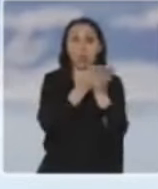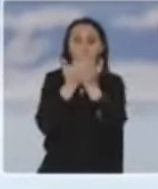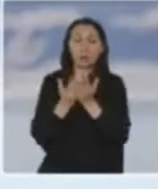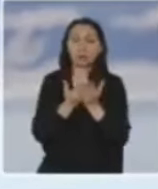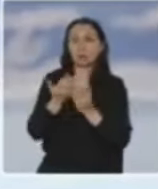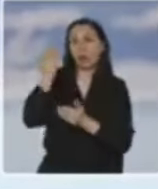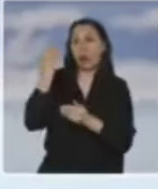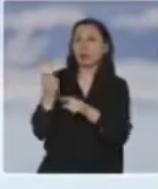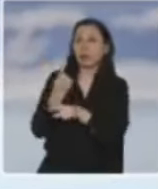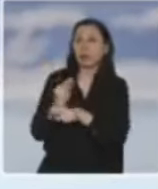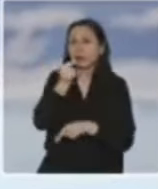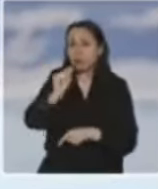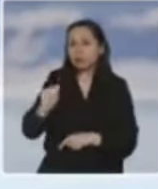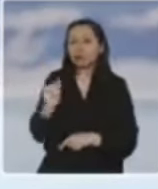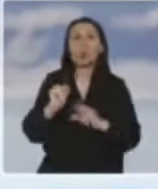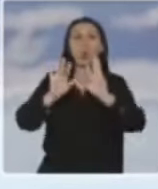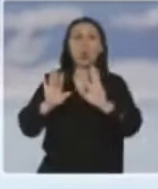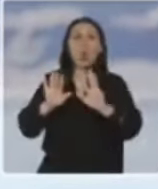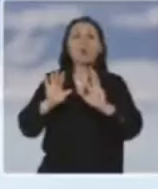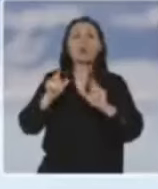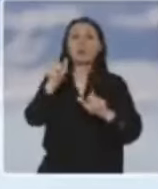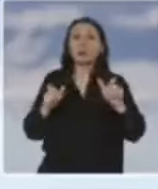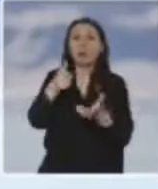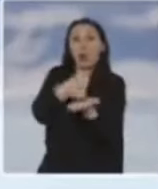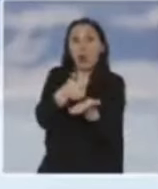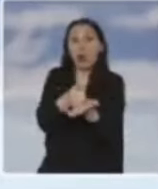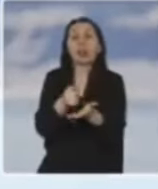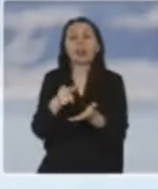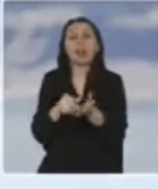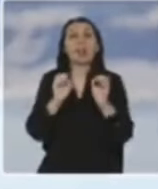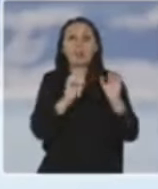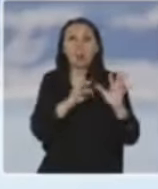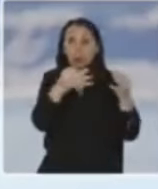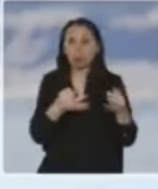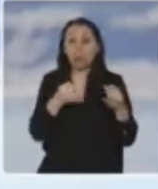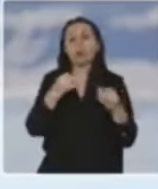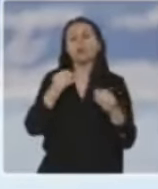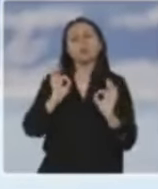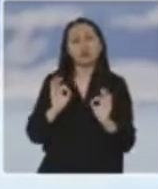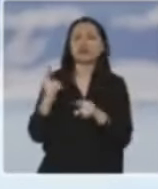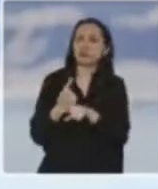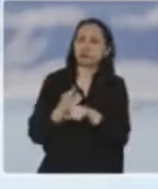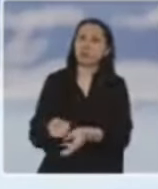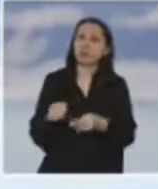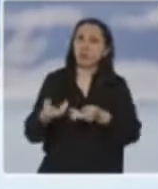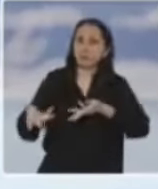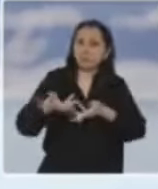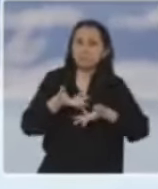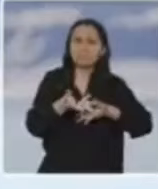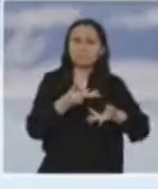estuvimos conversando Recién con nueve de los 10 alcaldes de la provincia una muy buena y franca conversación en donde